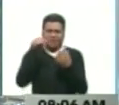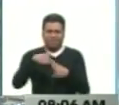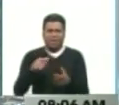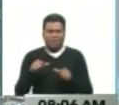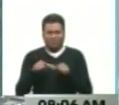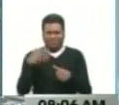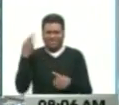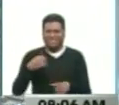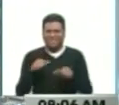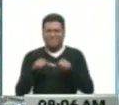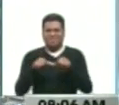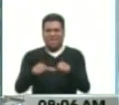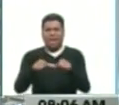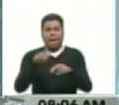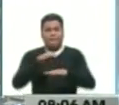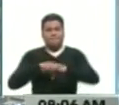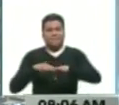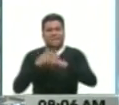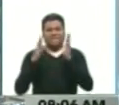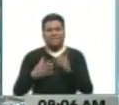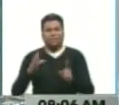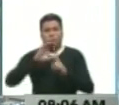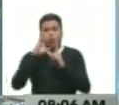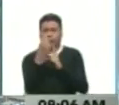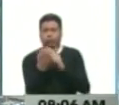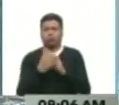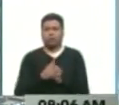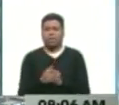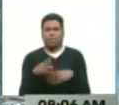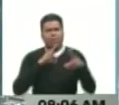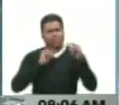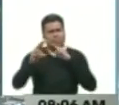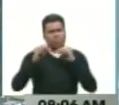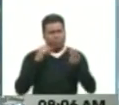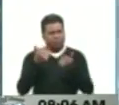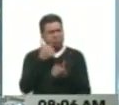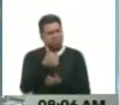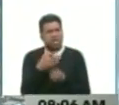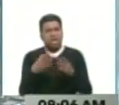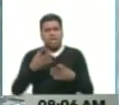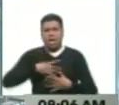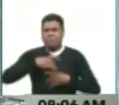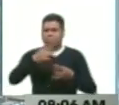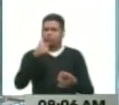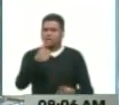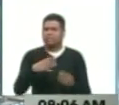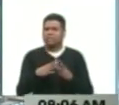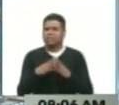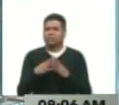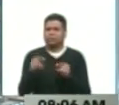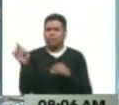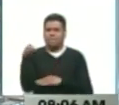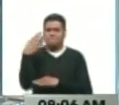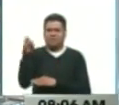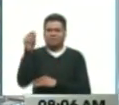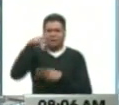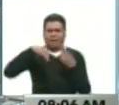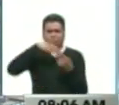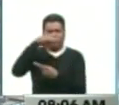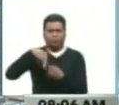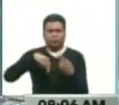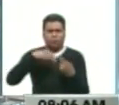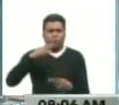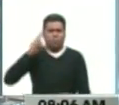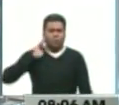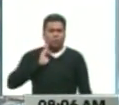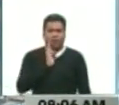estar compartiendo además los temas culturales, que también son importantes y bandera de la revolución bolivariana. La